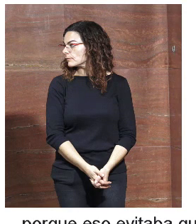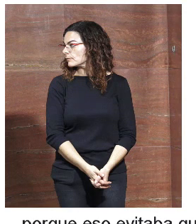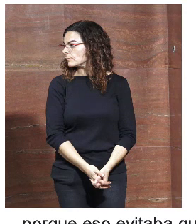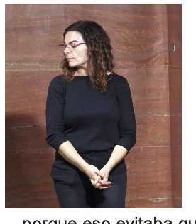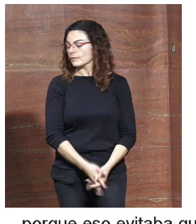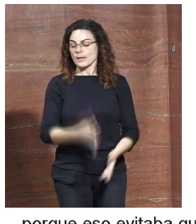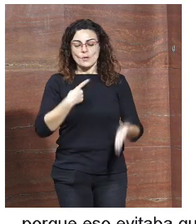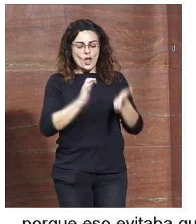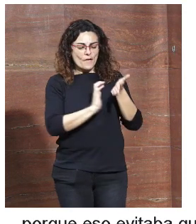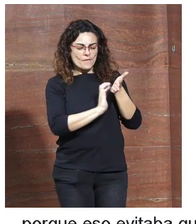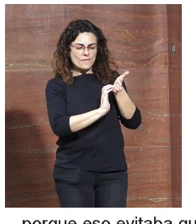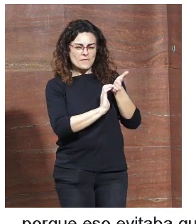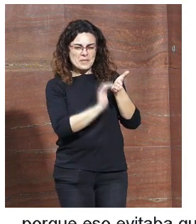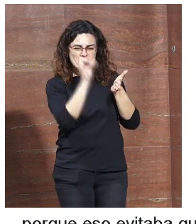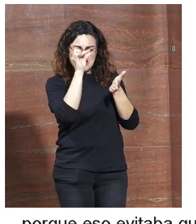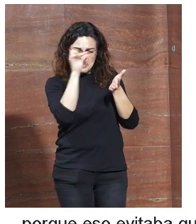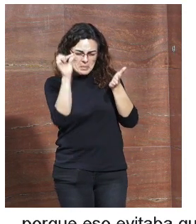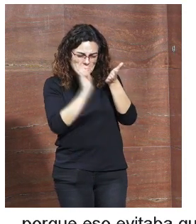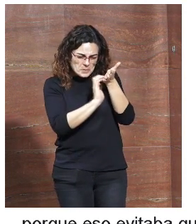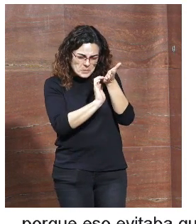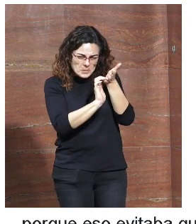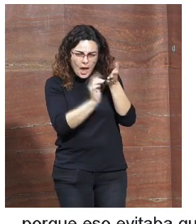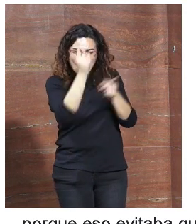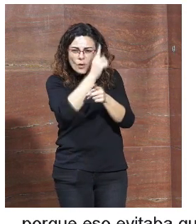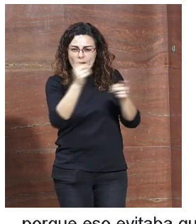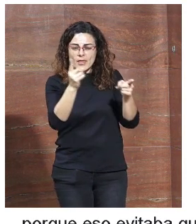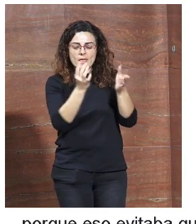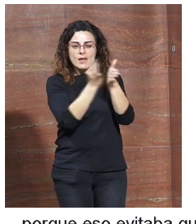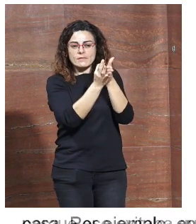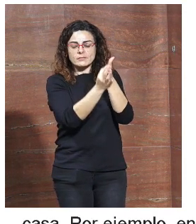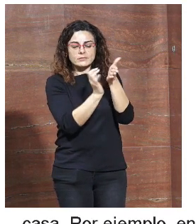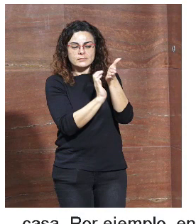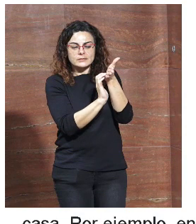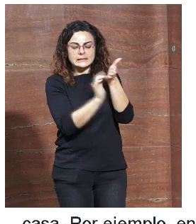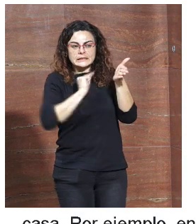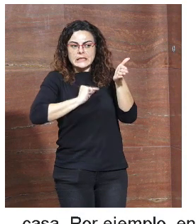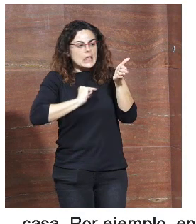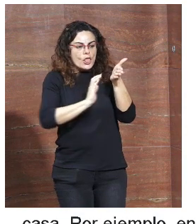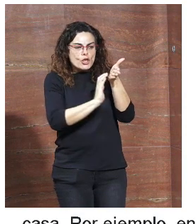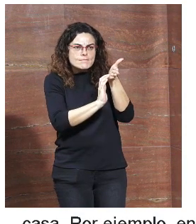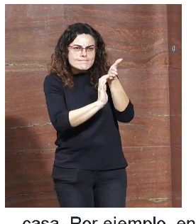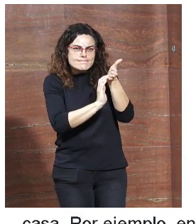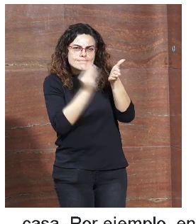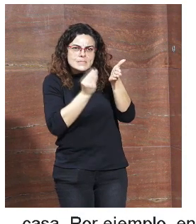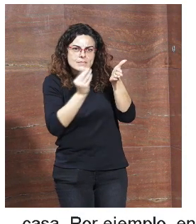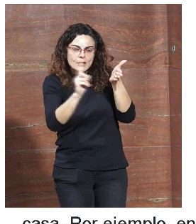El braille es muy pequeño, a veces no se siente, no se nota